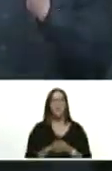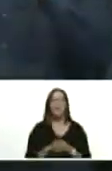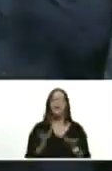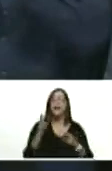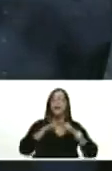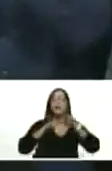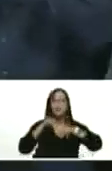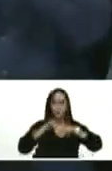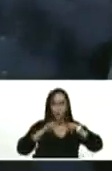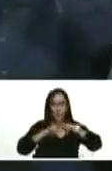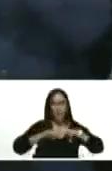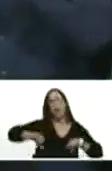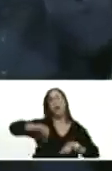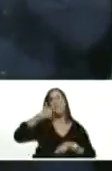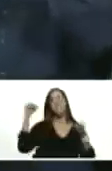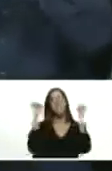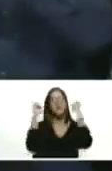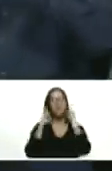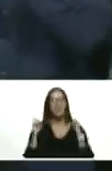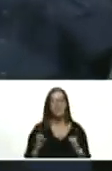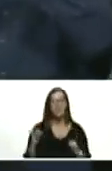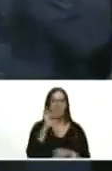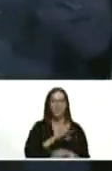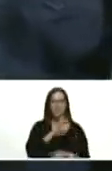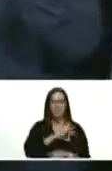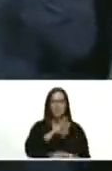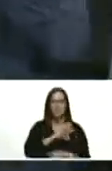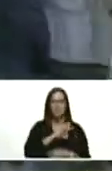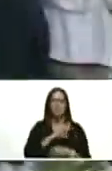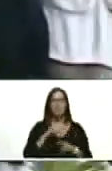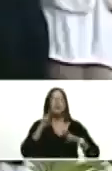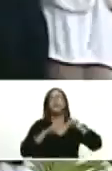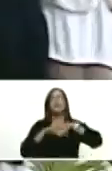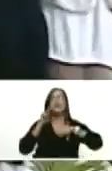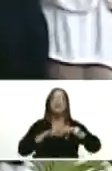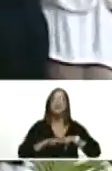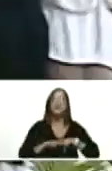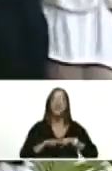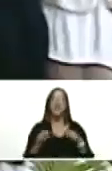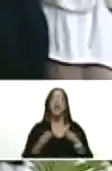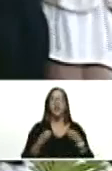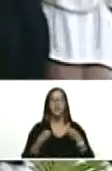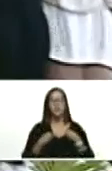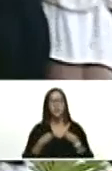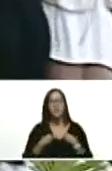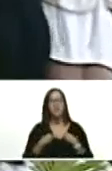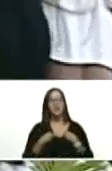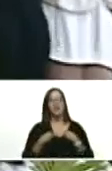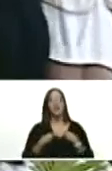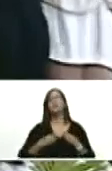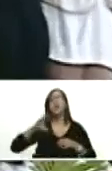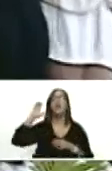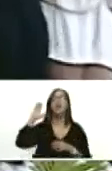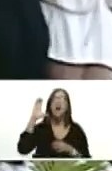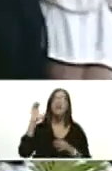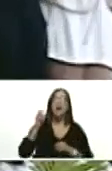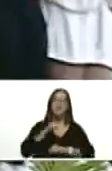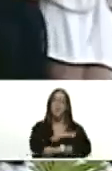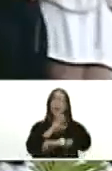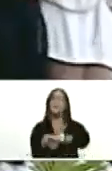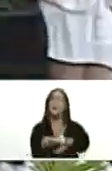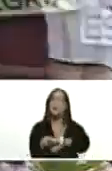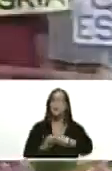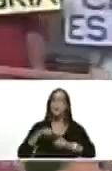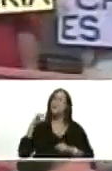la máxima felicidad social, para construir el vivir viviendo de una patria potencia, de